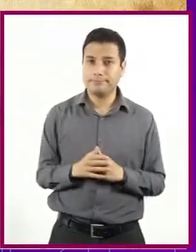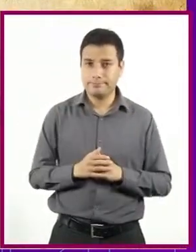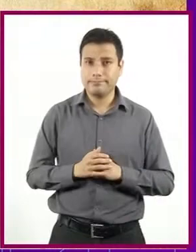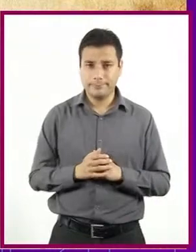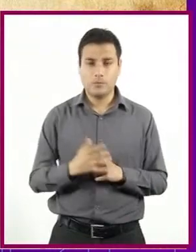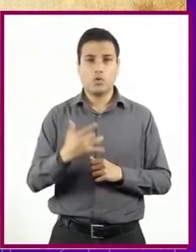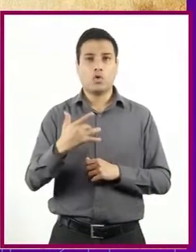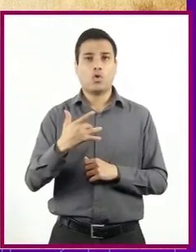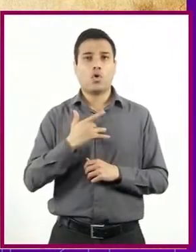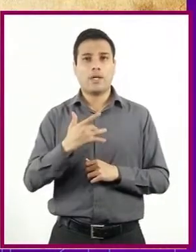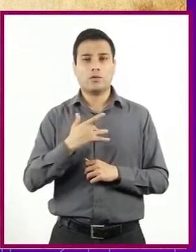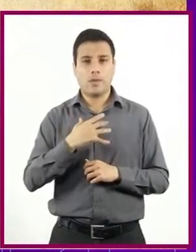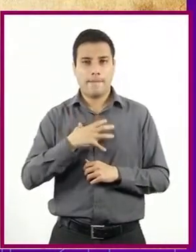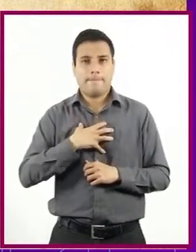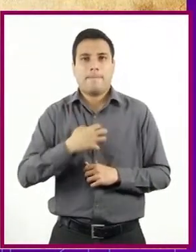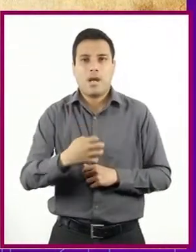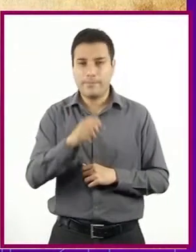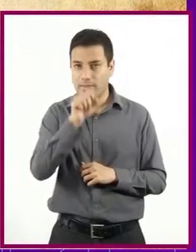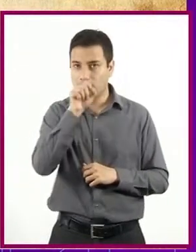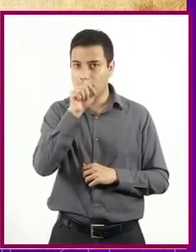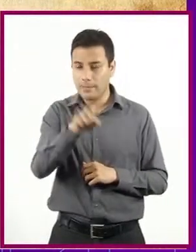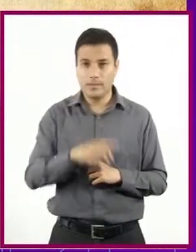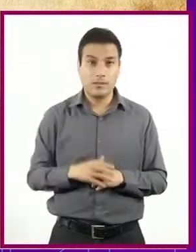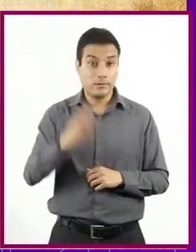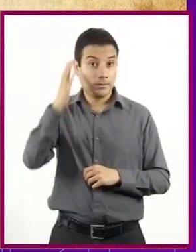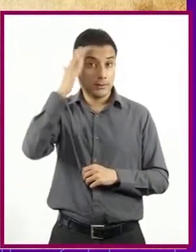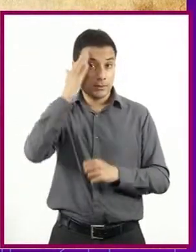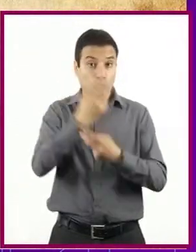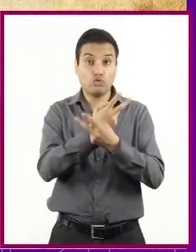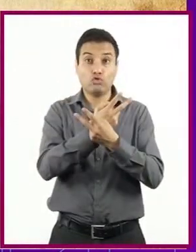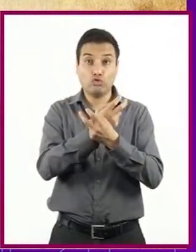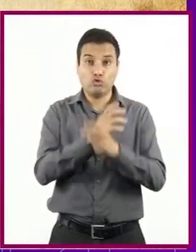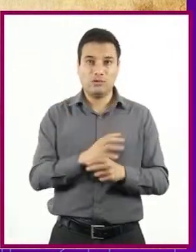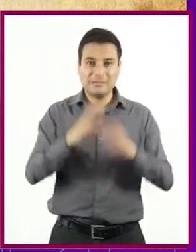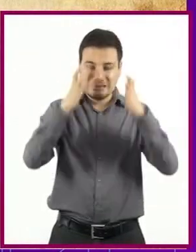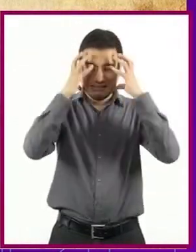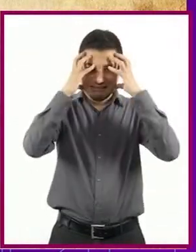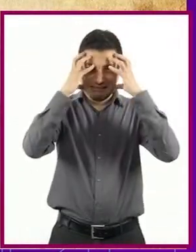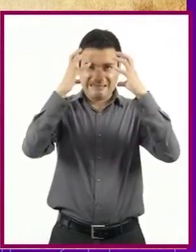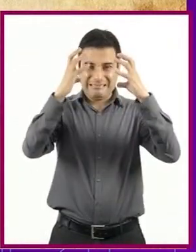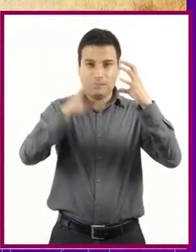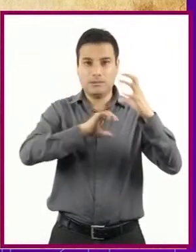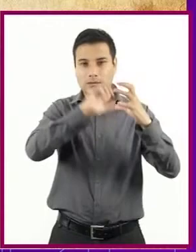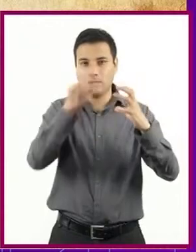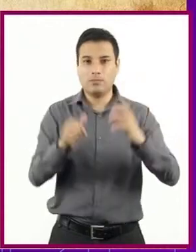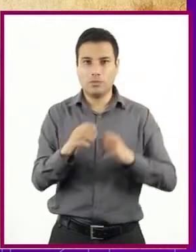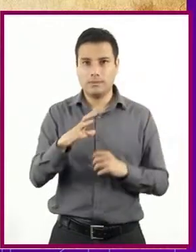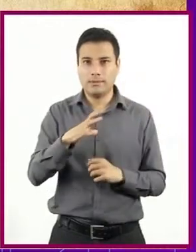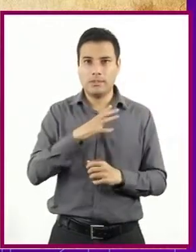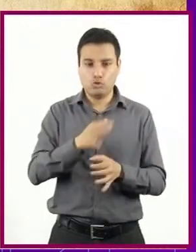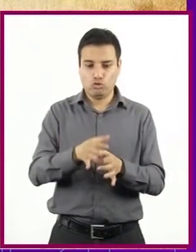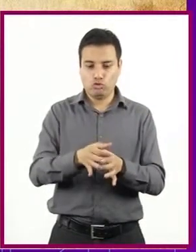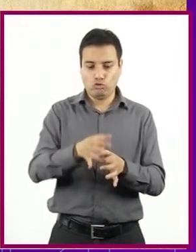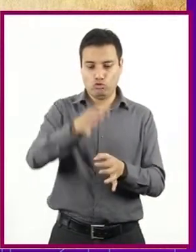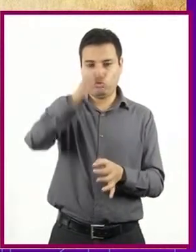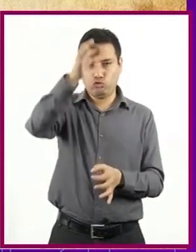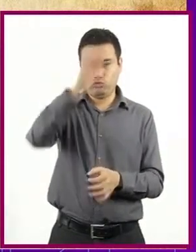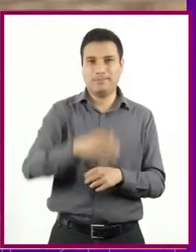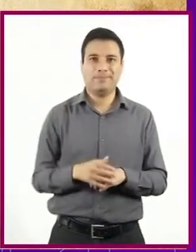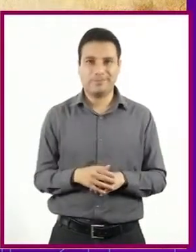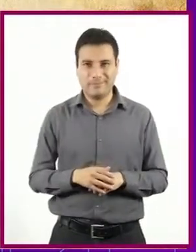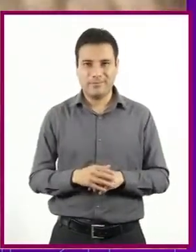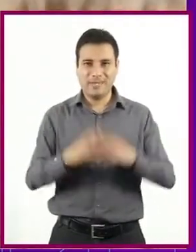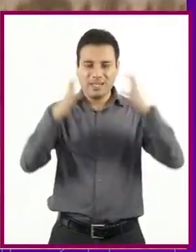su corazón, y su cráneo se pegaba con estuco o pasta de cal para formar el tzompantli, que era una hilera